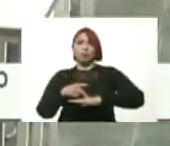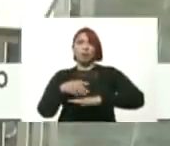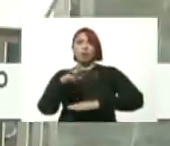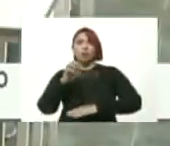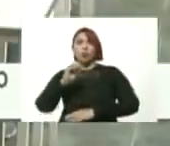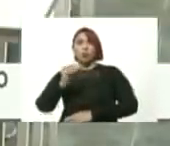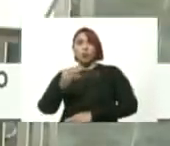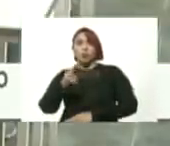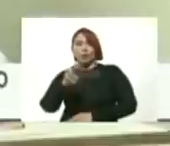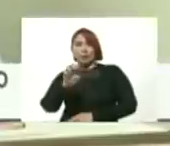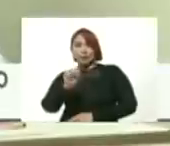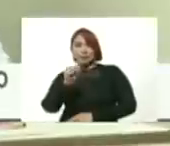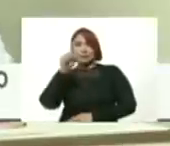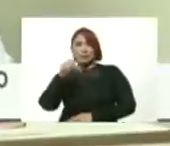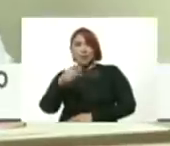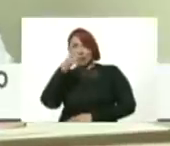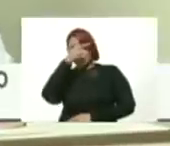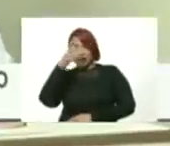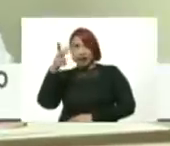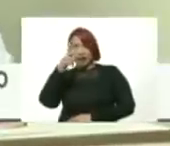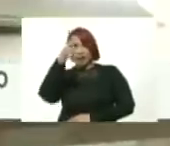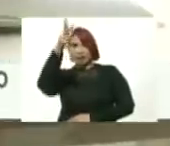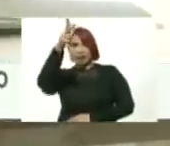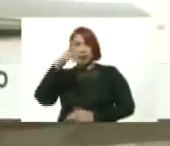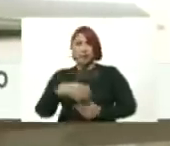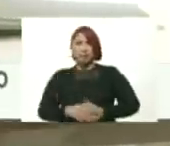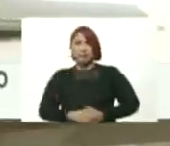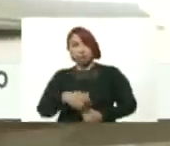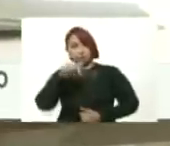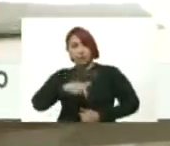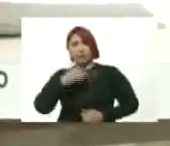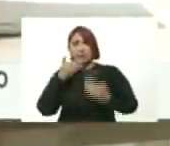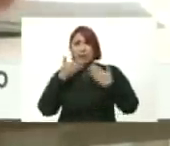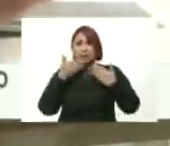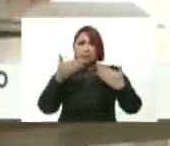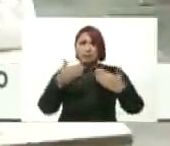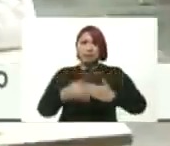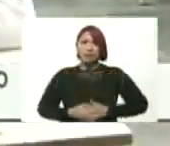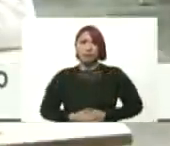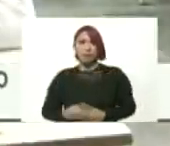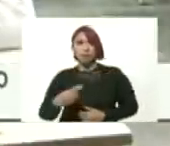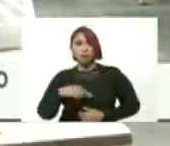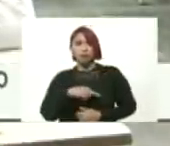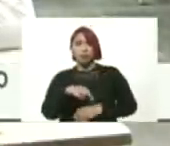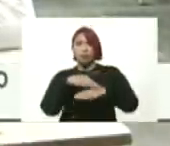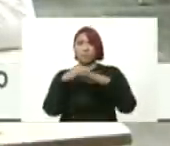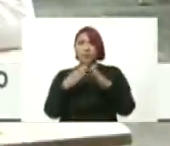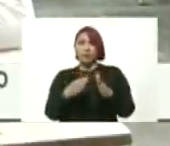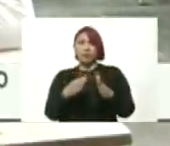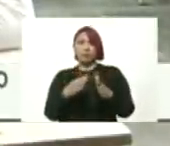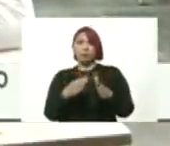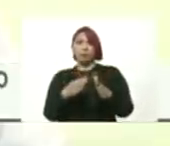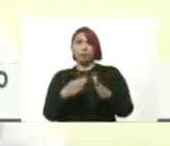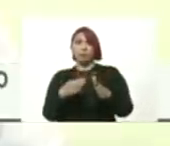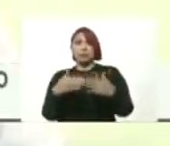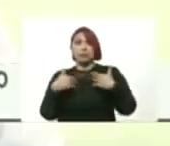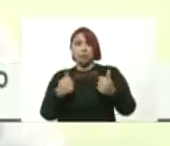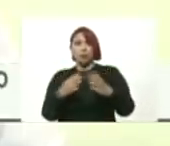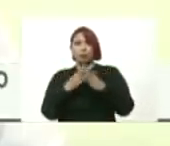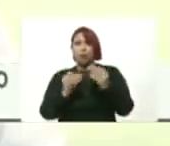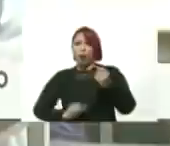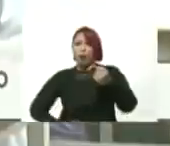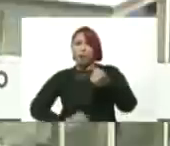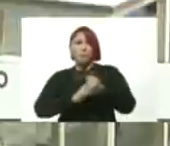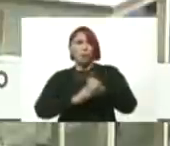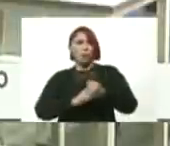carayaca aquí estábamos presidente agradeciendo a nuestro ministro rector por todo el apoyo brindado